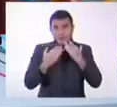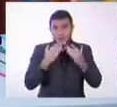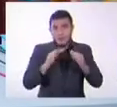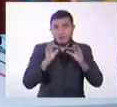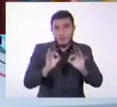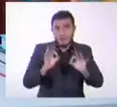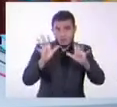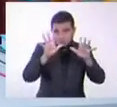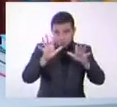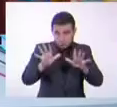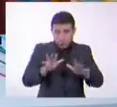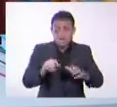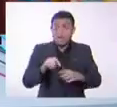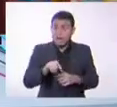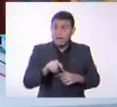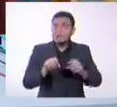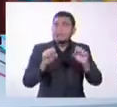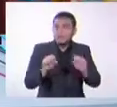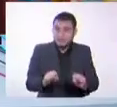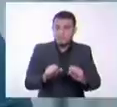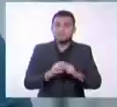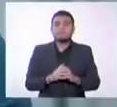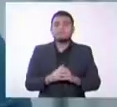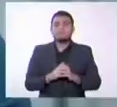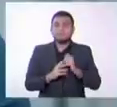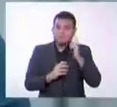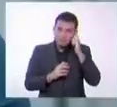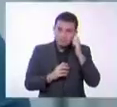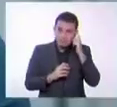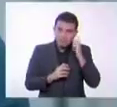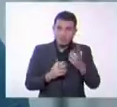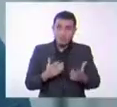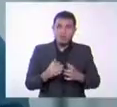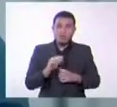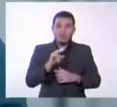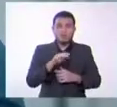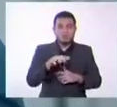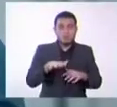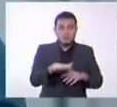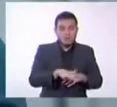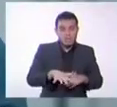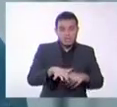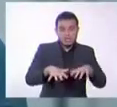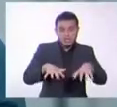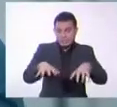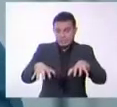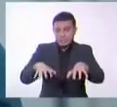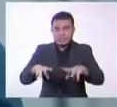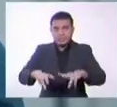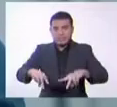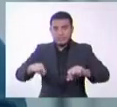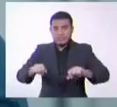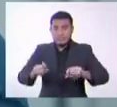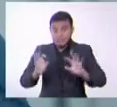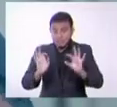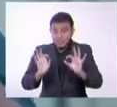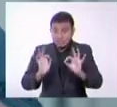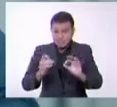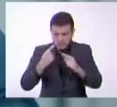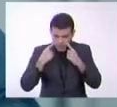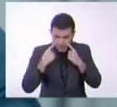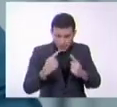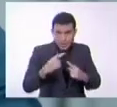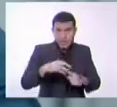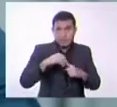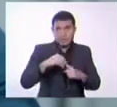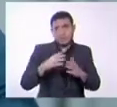es posible esto. También, los biomas son regiones que son muy marcadas, sin